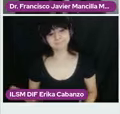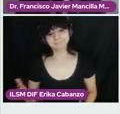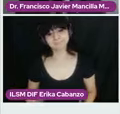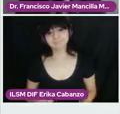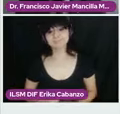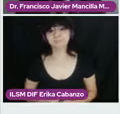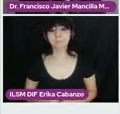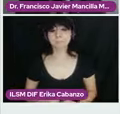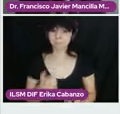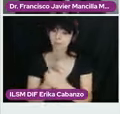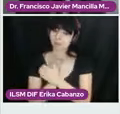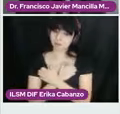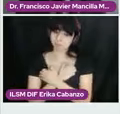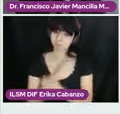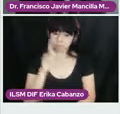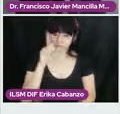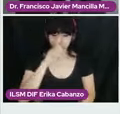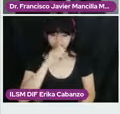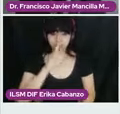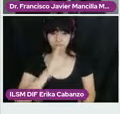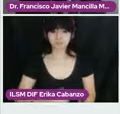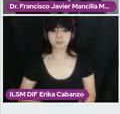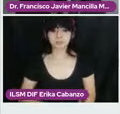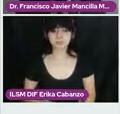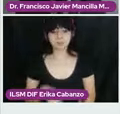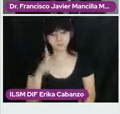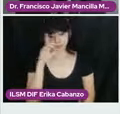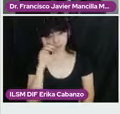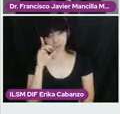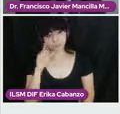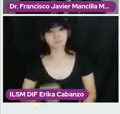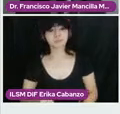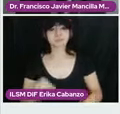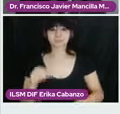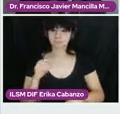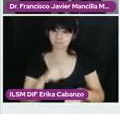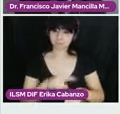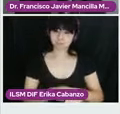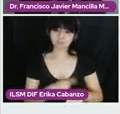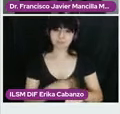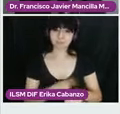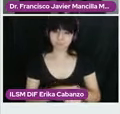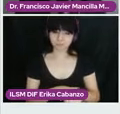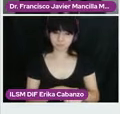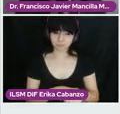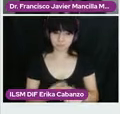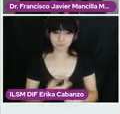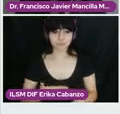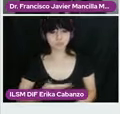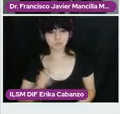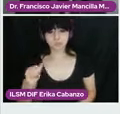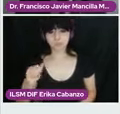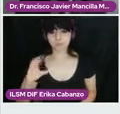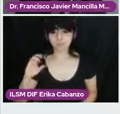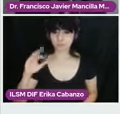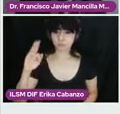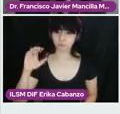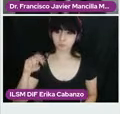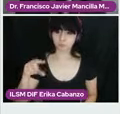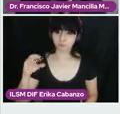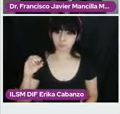La educación y la consejería, pues, para aquel paciente donde se ha encontrado un acúfeno esencial, donde